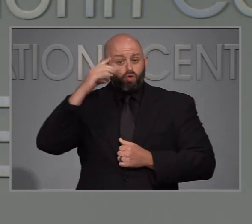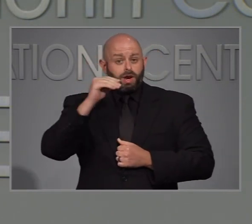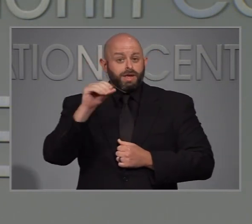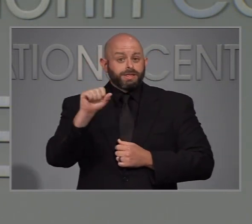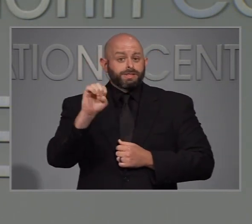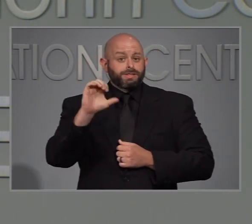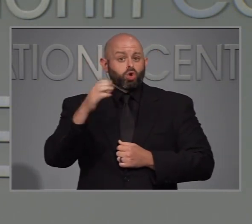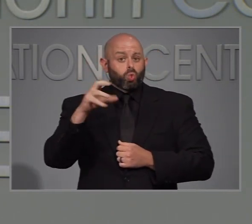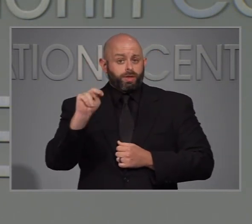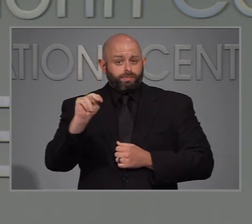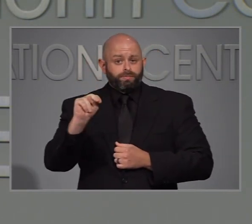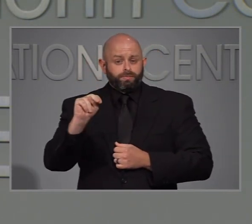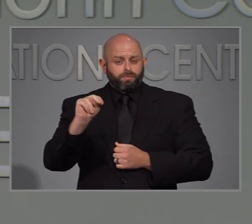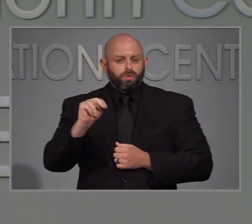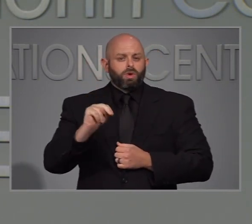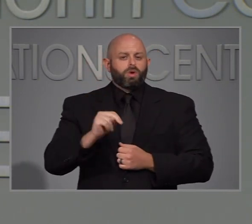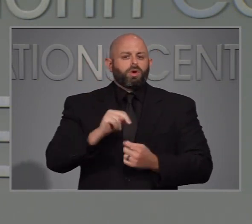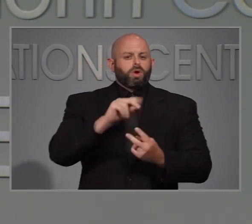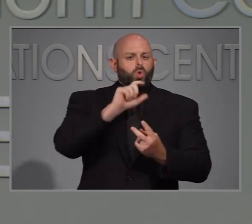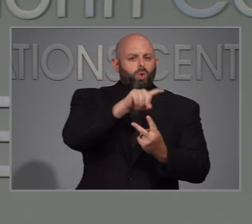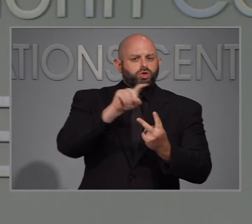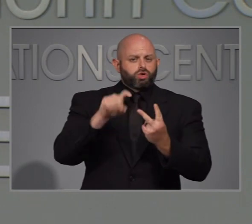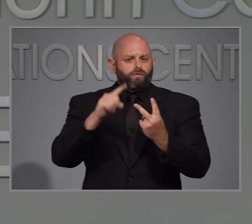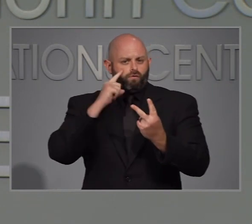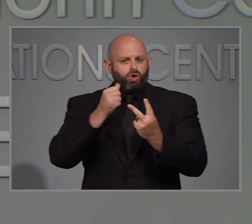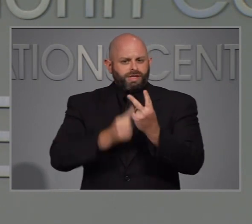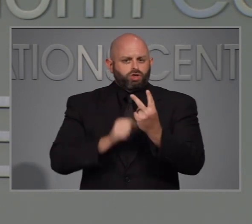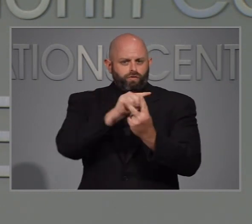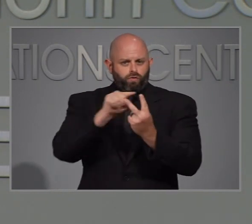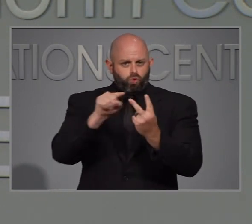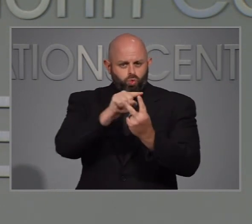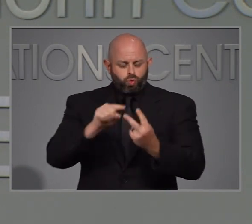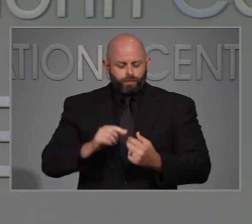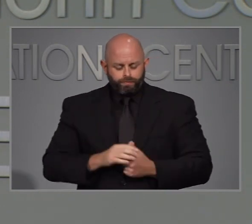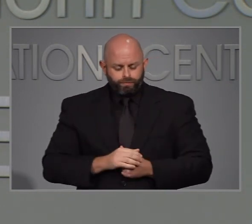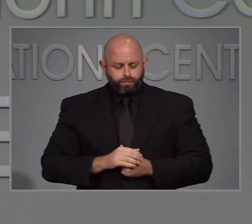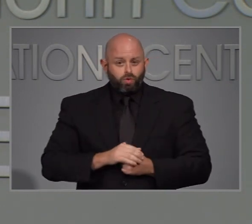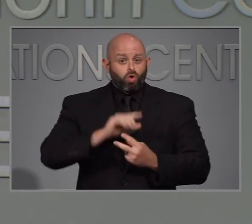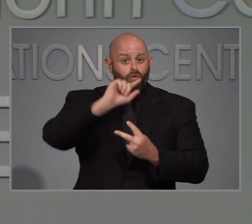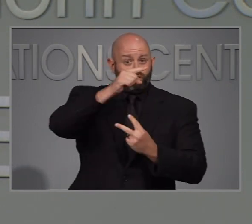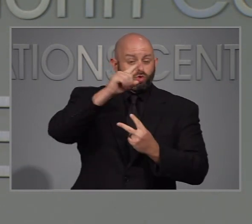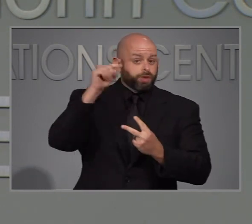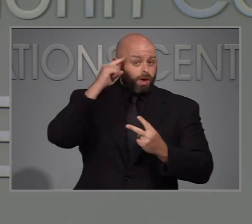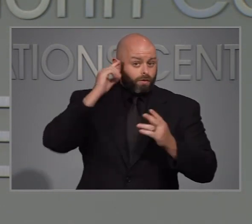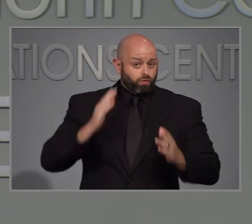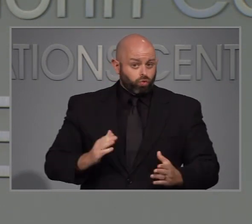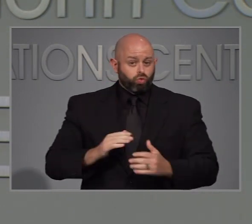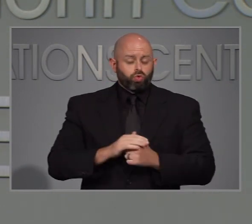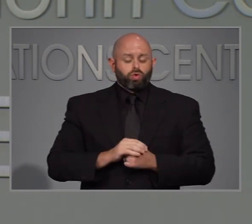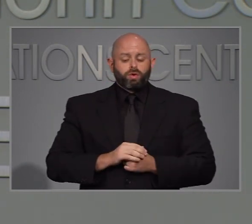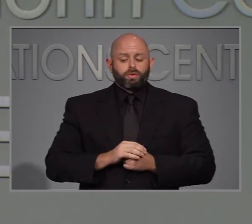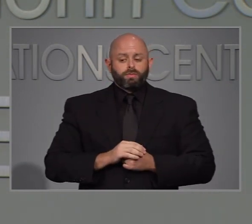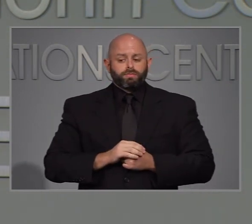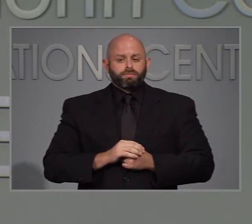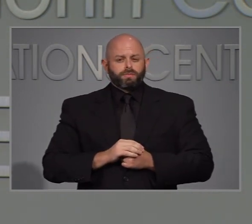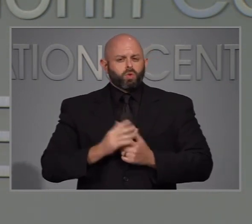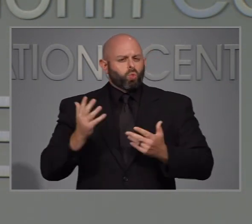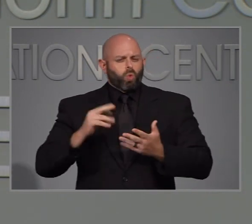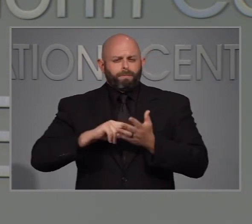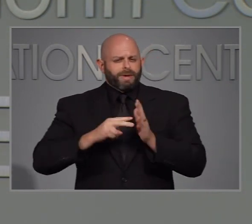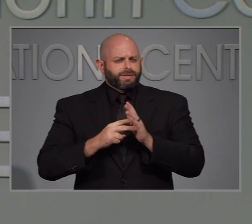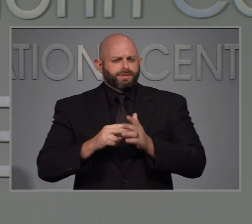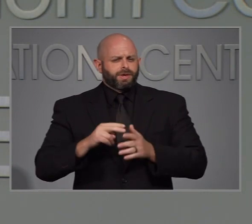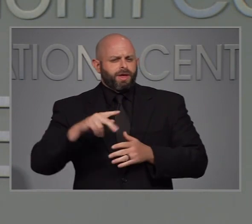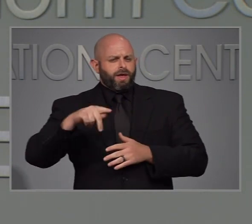Gobernador, Secretaria Coven, tengo una pregunta para cada uno. Gobernador, ¿qué consideraciones tomaron en cuenta para hacer